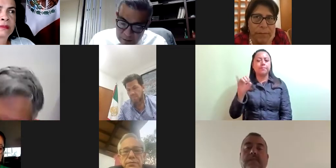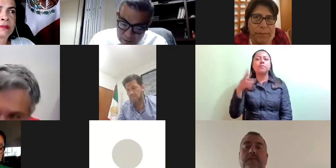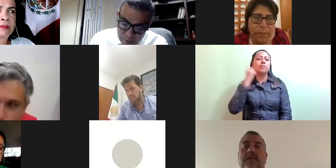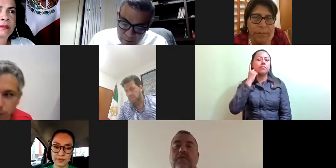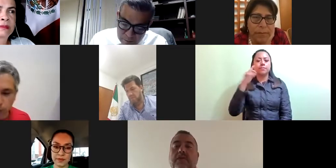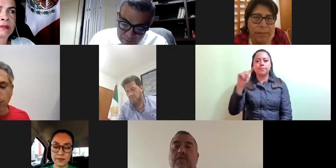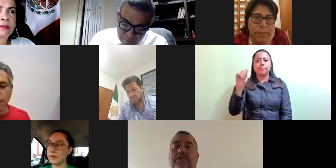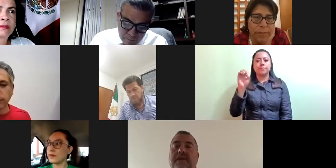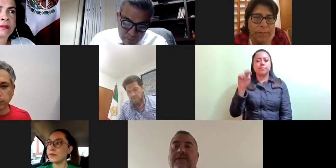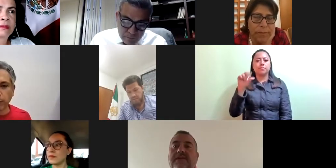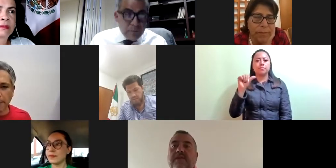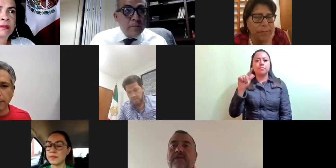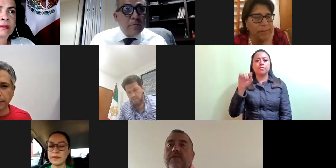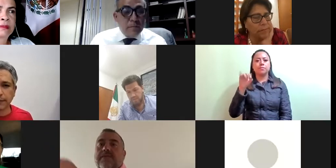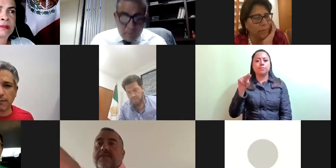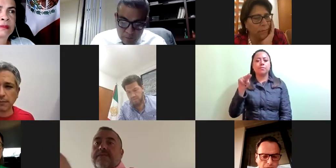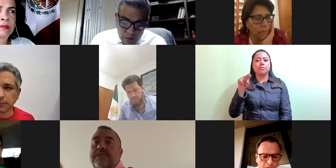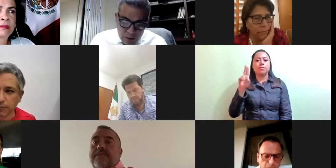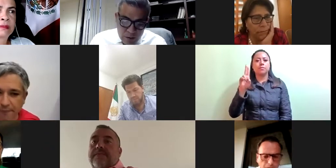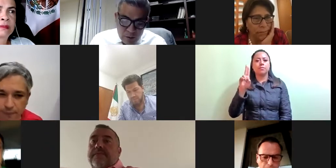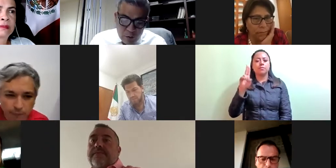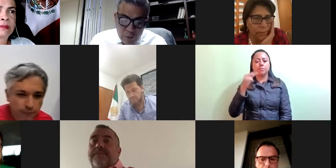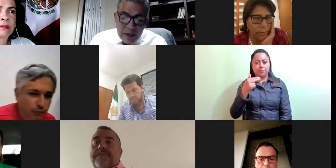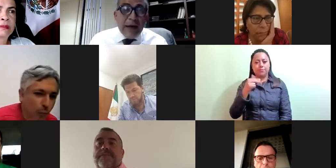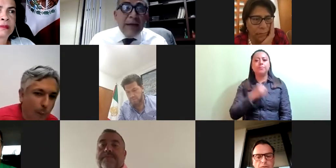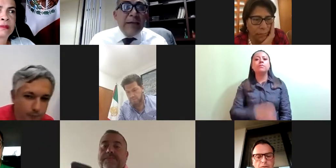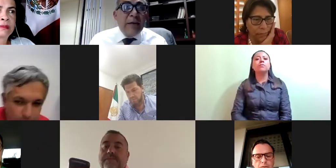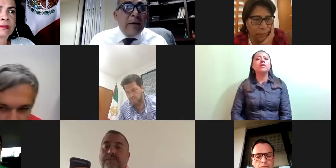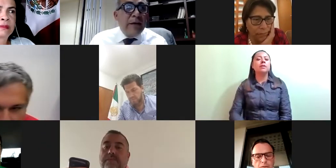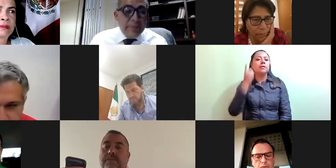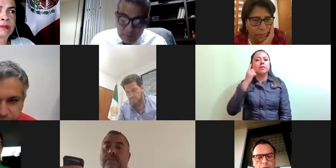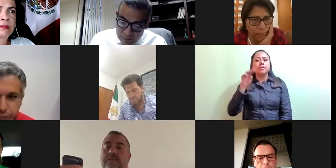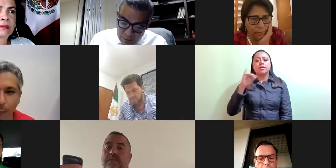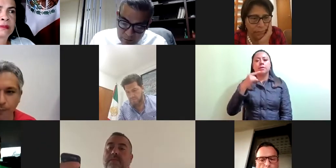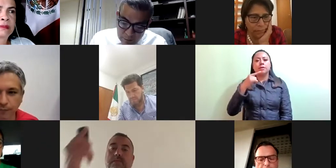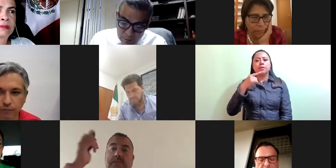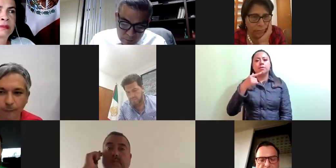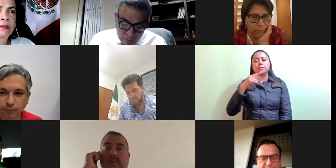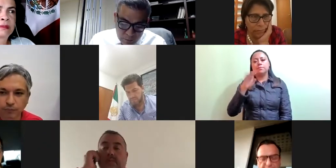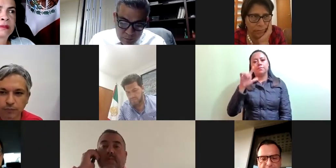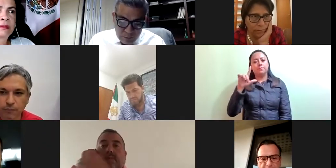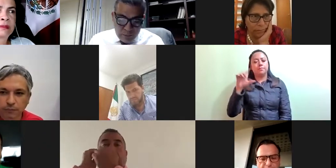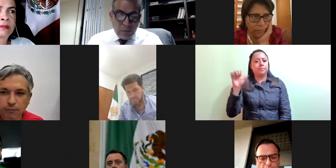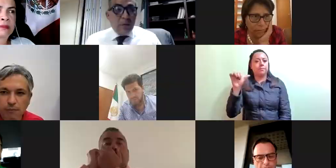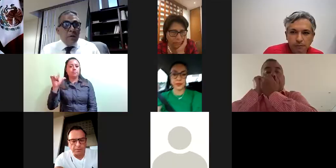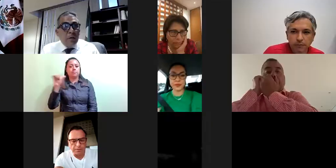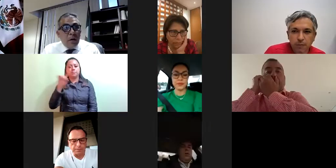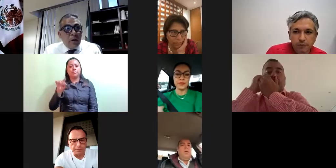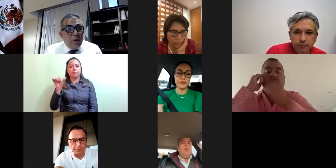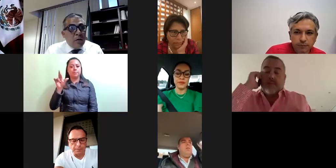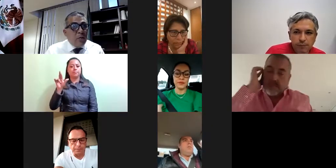Cáceres. Donatío González, a favor. Diputado Miguel Ángel Salazar Martínez. Miguel Ángel Salazar, a favor.